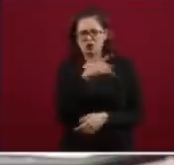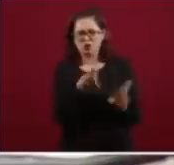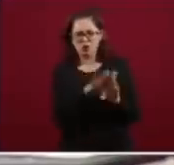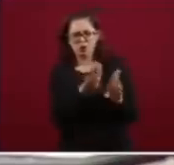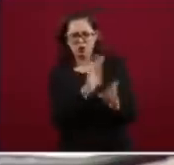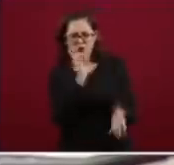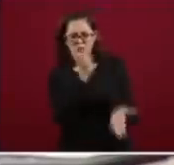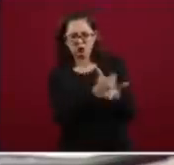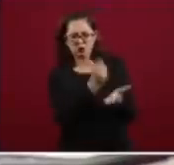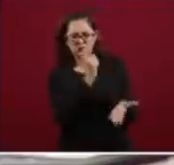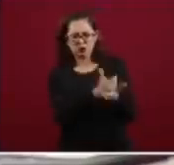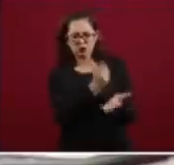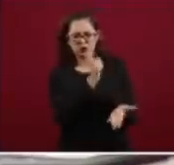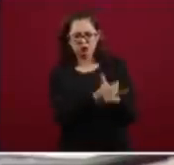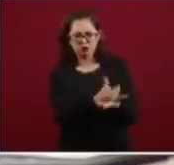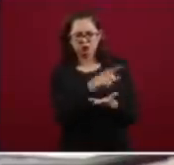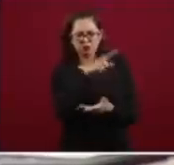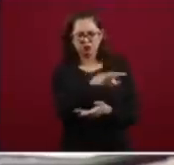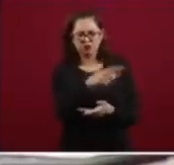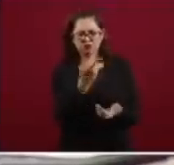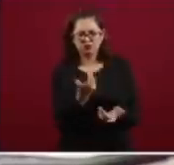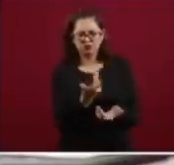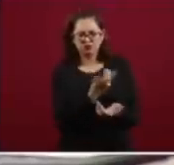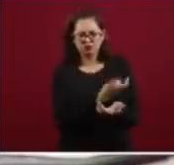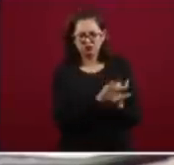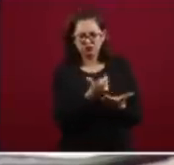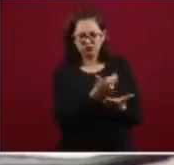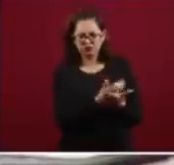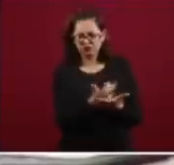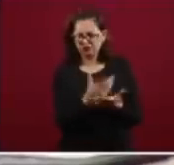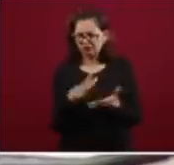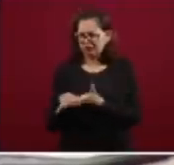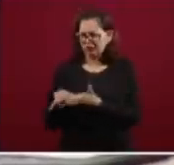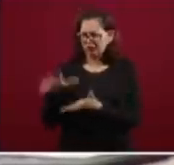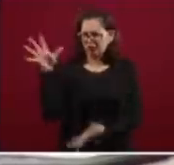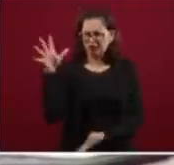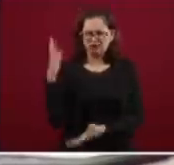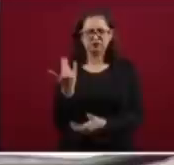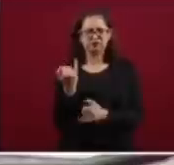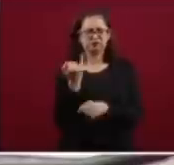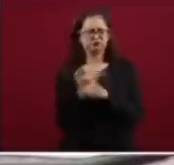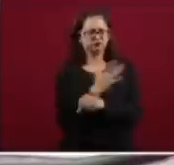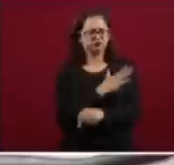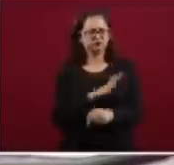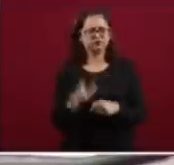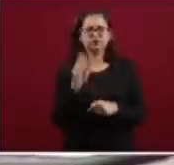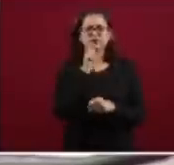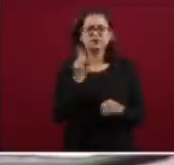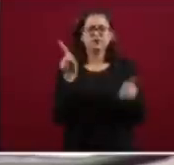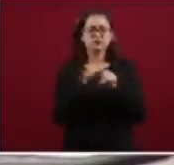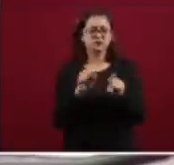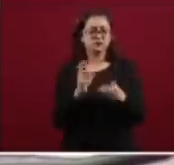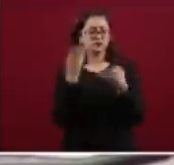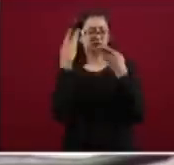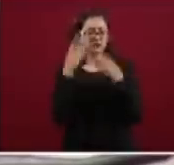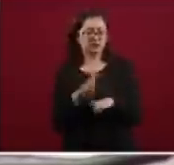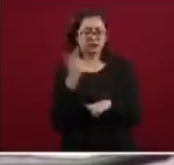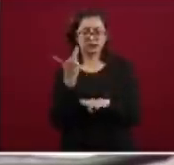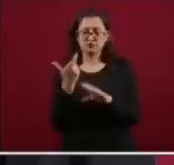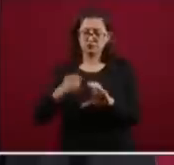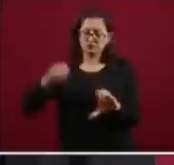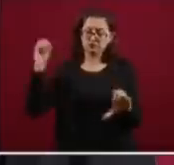que tiene un magistrado electoral también se indagan depósitos que hubo a su cuenta bancaria